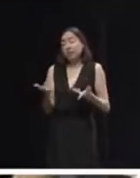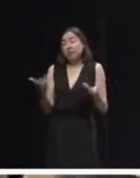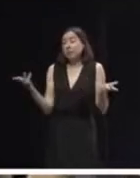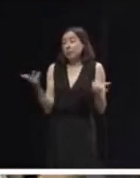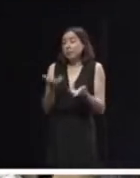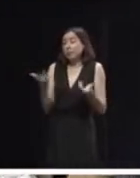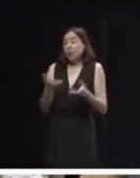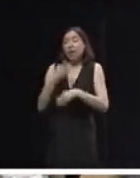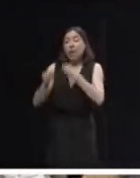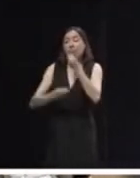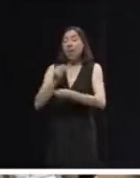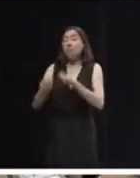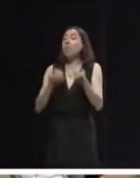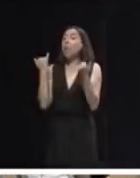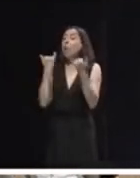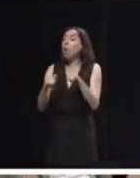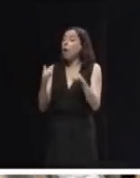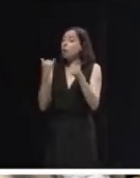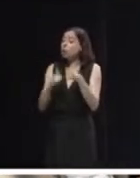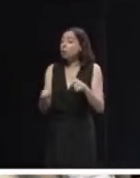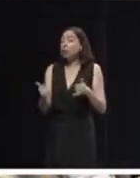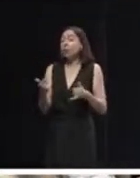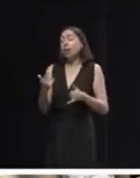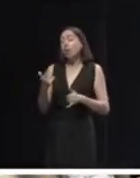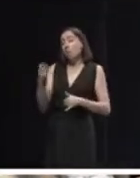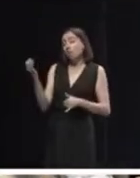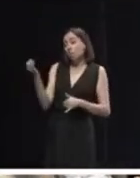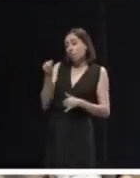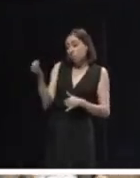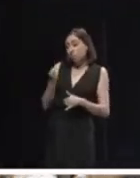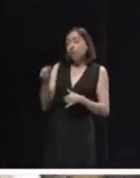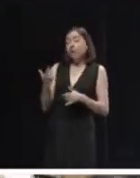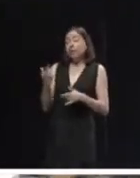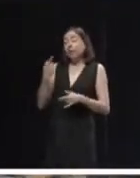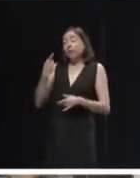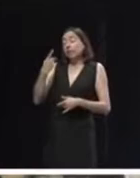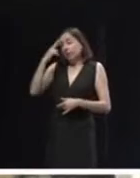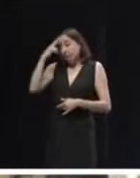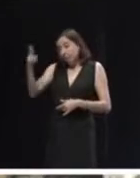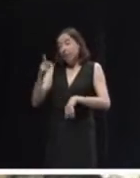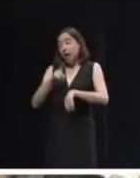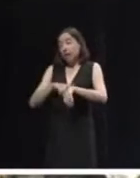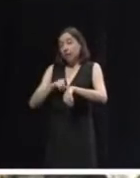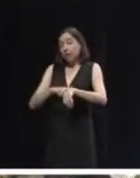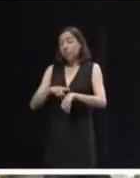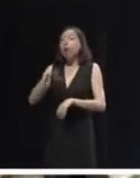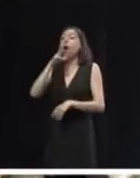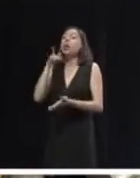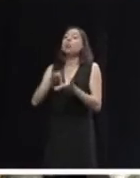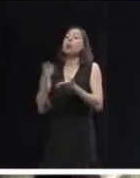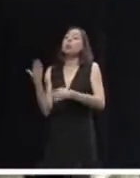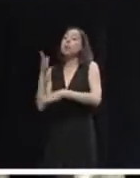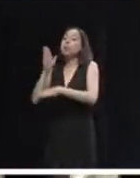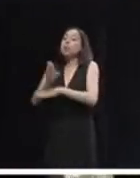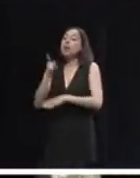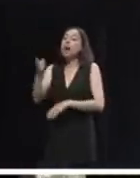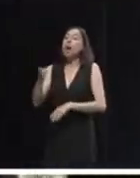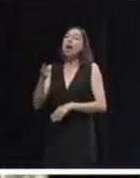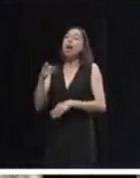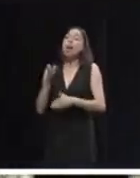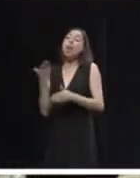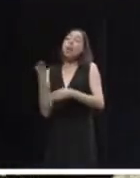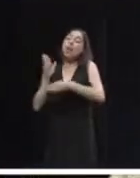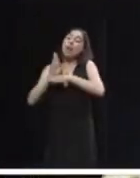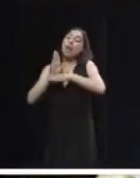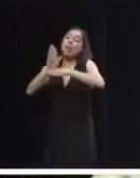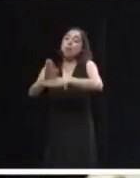un acto como corresponde y respetar los tiempos. Así que voy a presentar al candidato número uno,